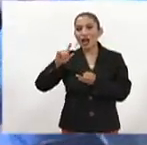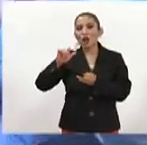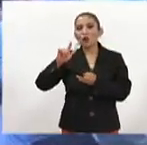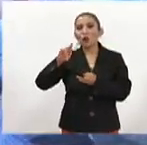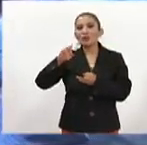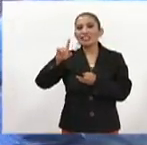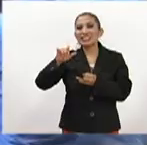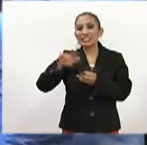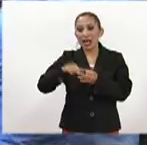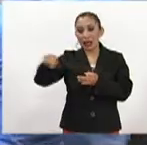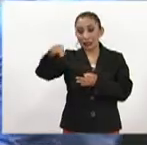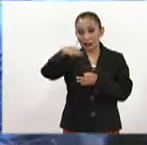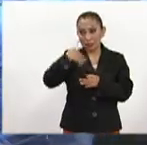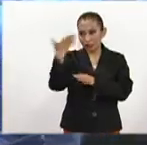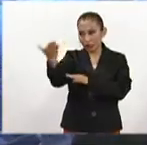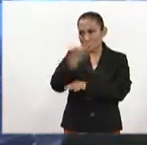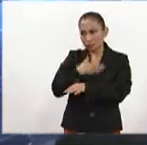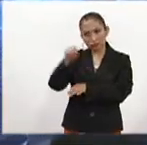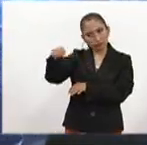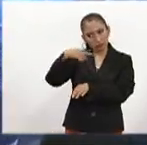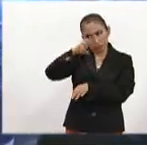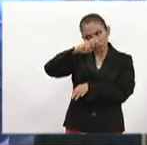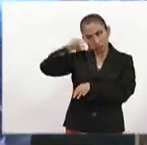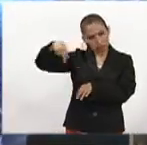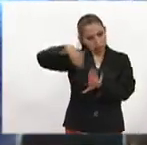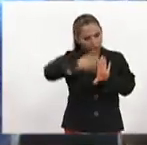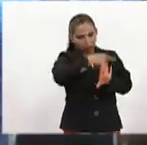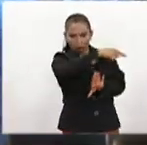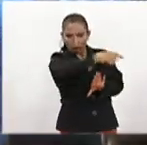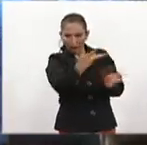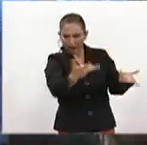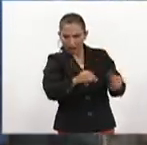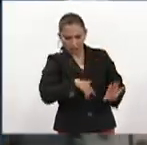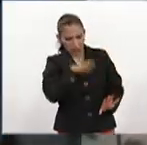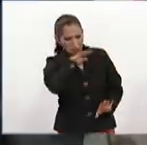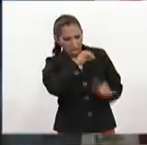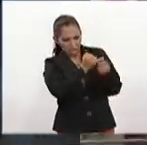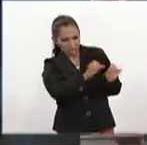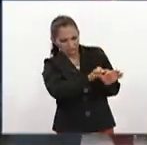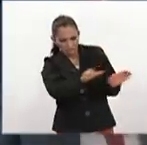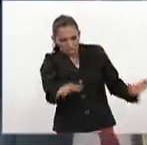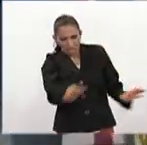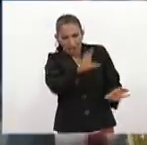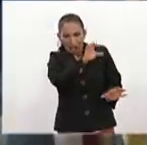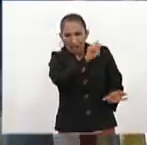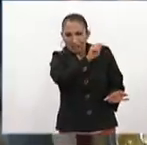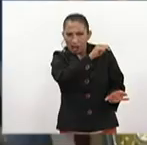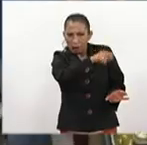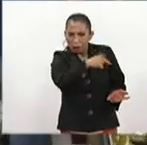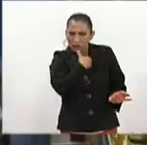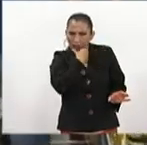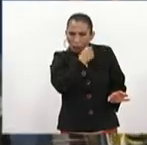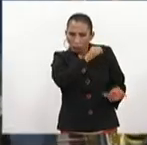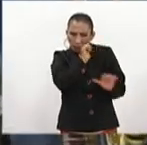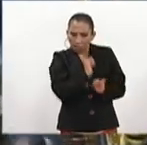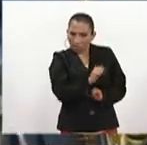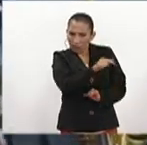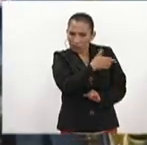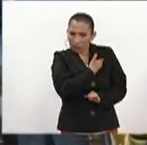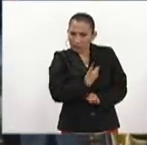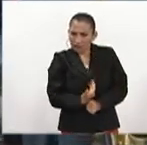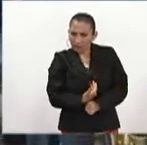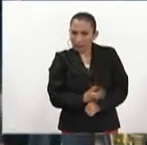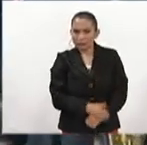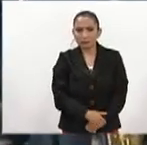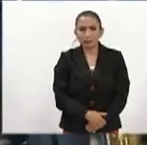Cantabria solicitaron al presidente aplicar mano dura contra las acciones independentistas que está promoviendo el presidente